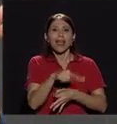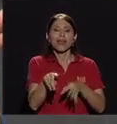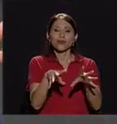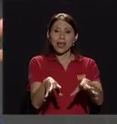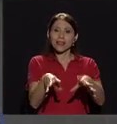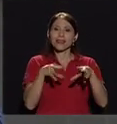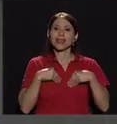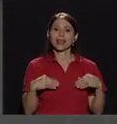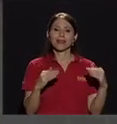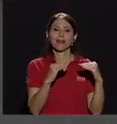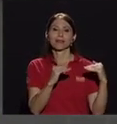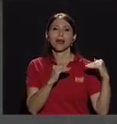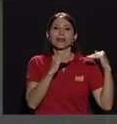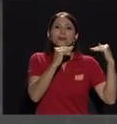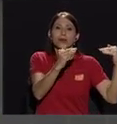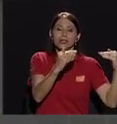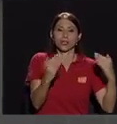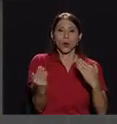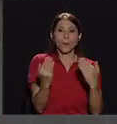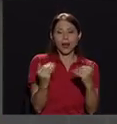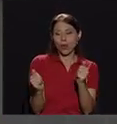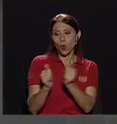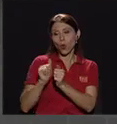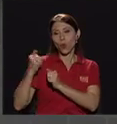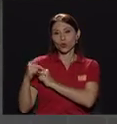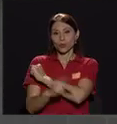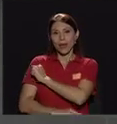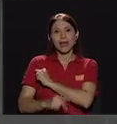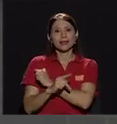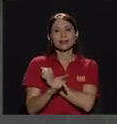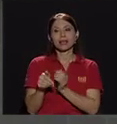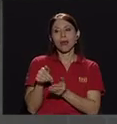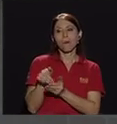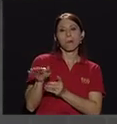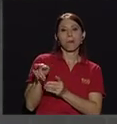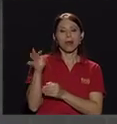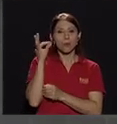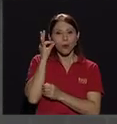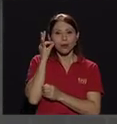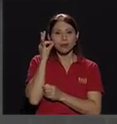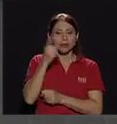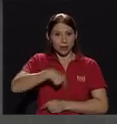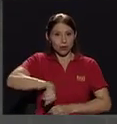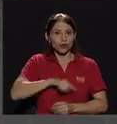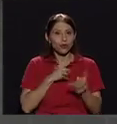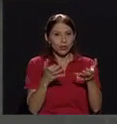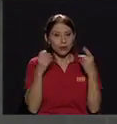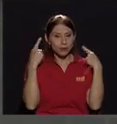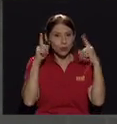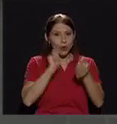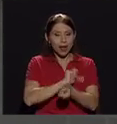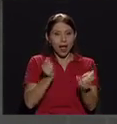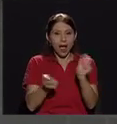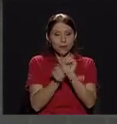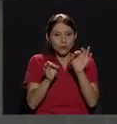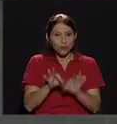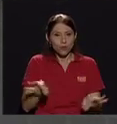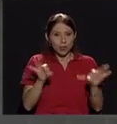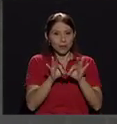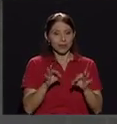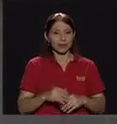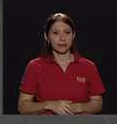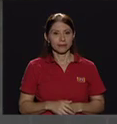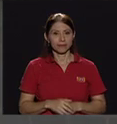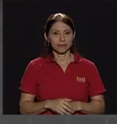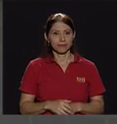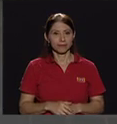adquieren mayores niveles que aquellos que excluyen a las mujeres. Entonces, estamos dirigidas hacia esos cambios que son fundamentales.